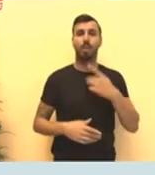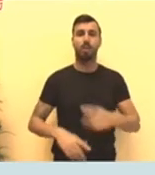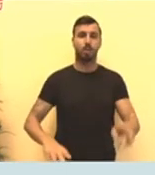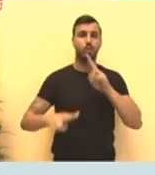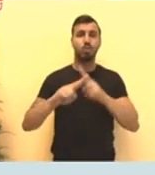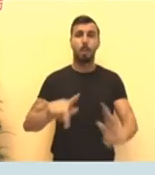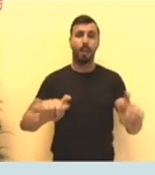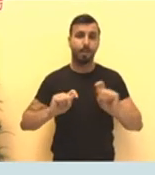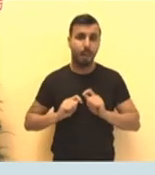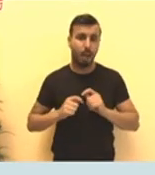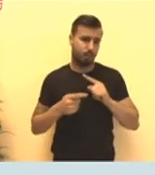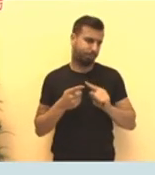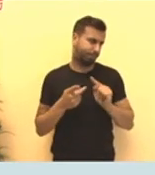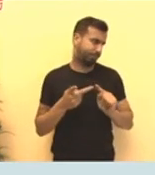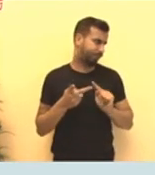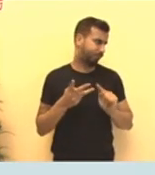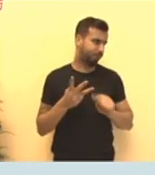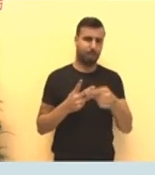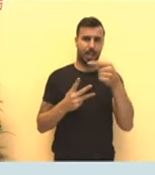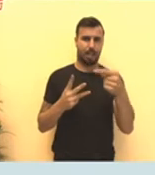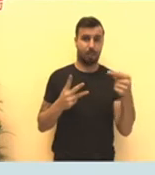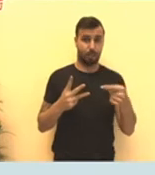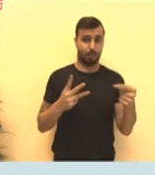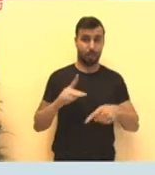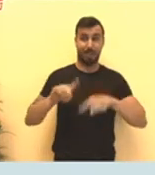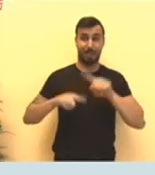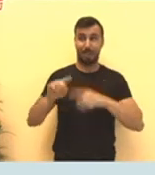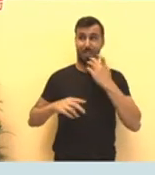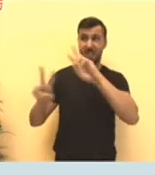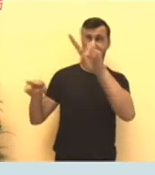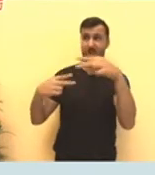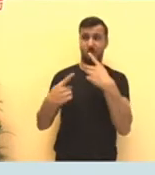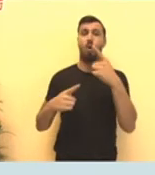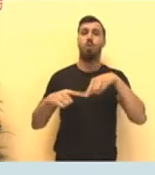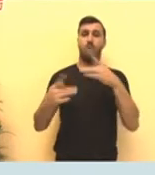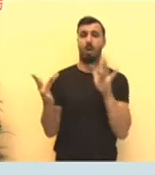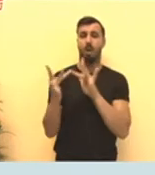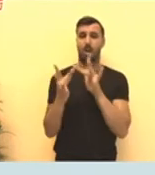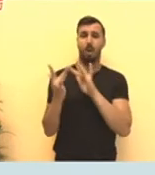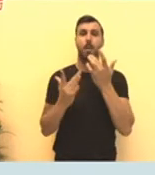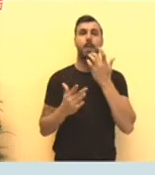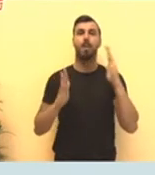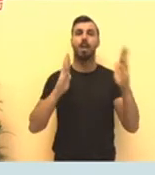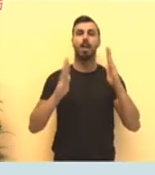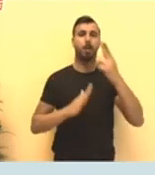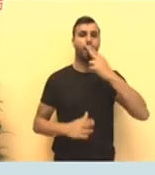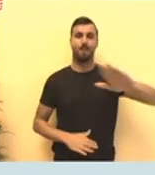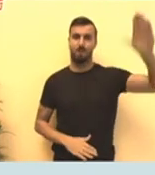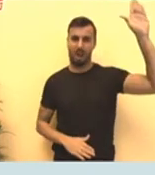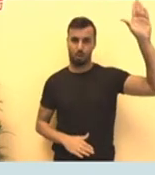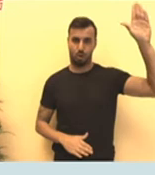de distinta manera y según se nos considere, pues se nos trata de una manera o de otra. En la dictadura franquista éramos